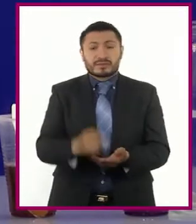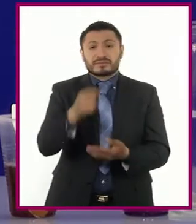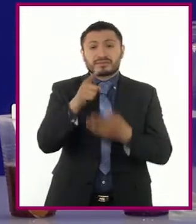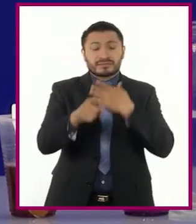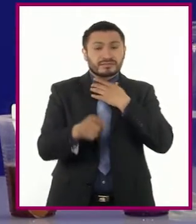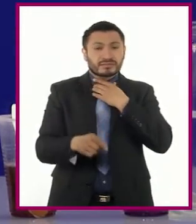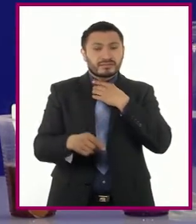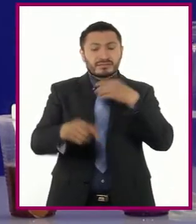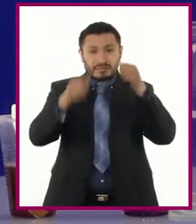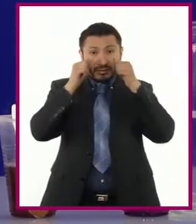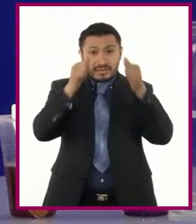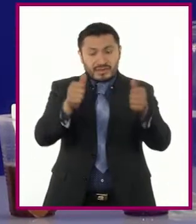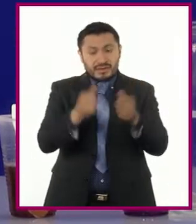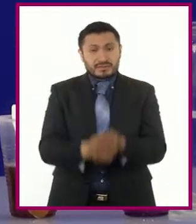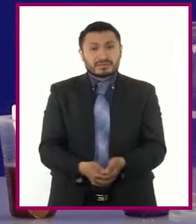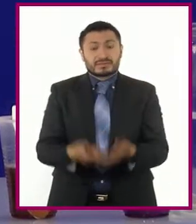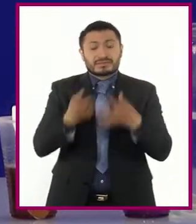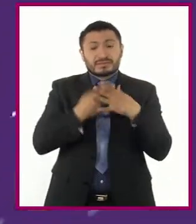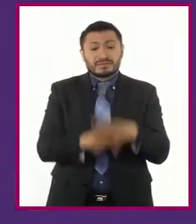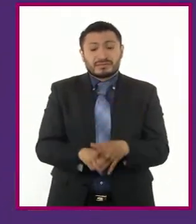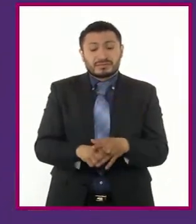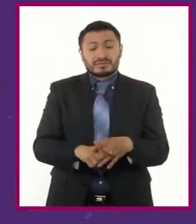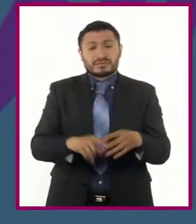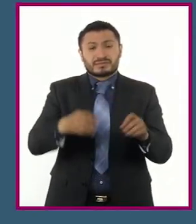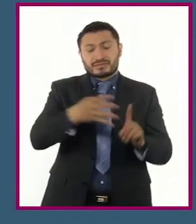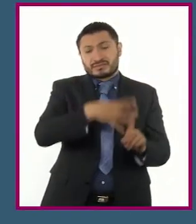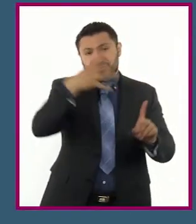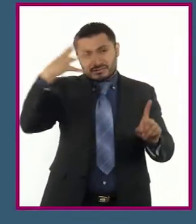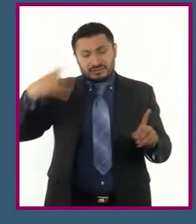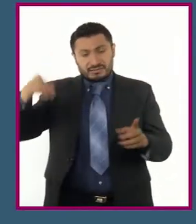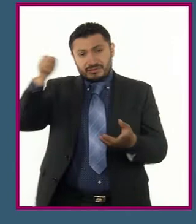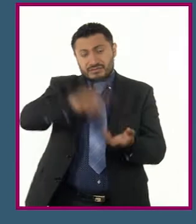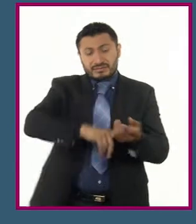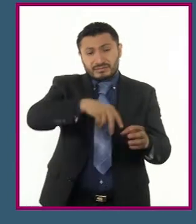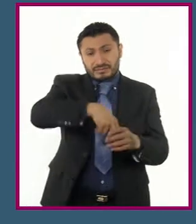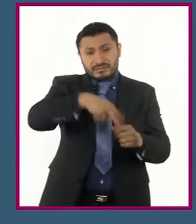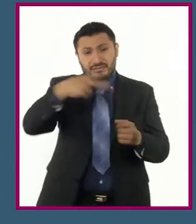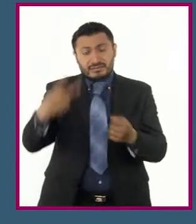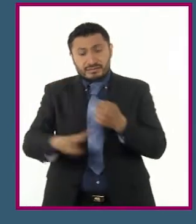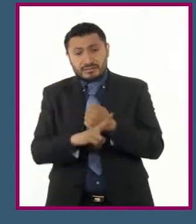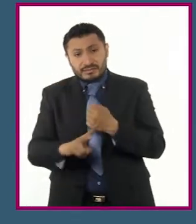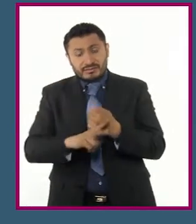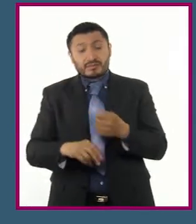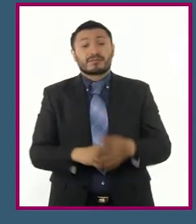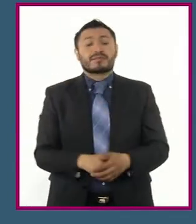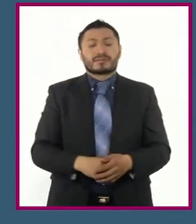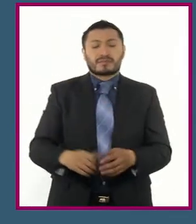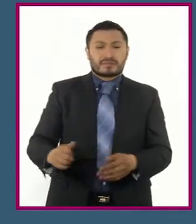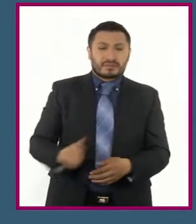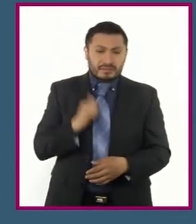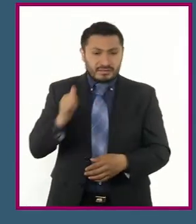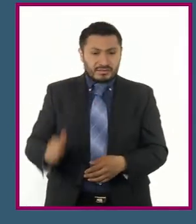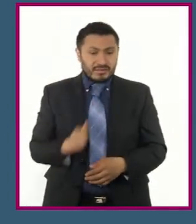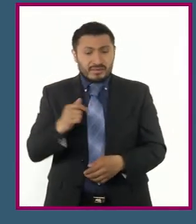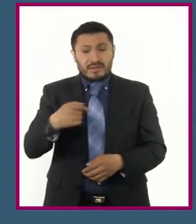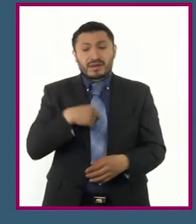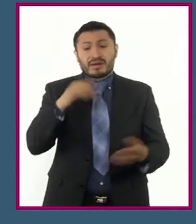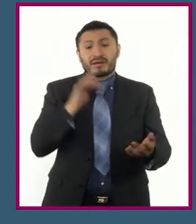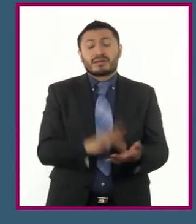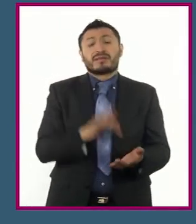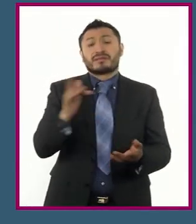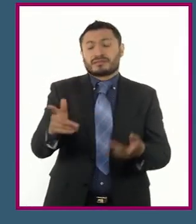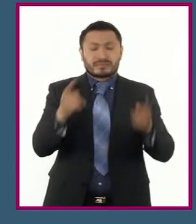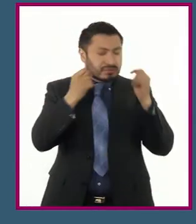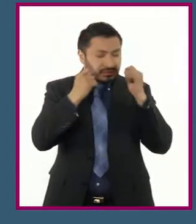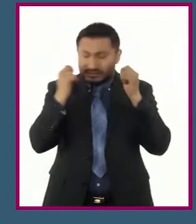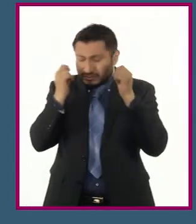sus sentidos y envasemos el arco iris. Quiero aprovechar el espacio para comentarles que estoy muy agradecido. No